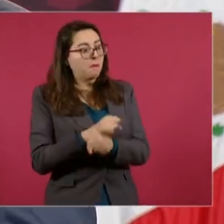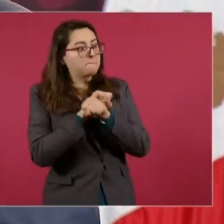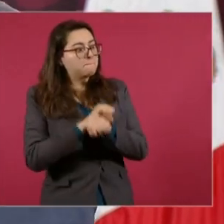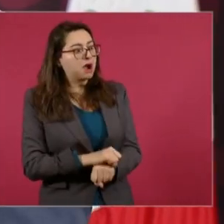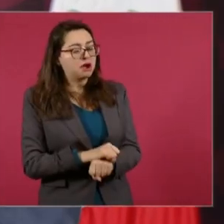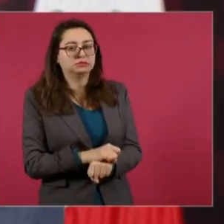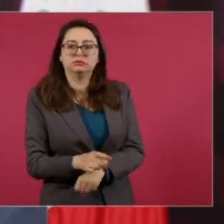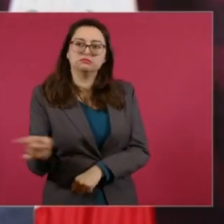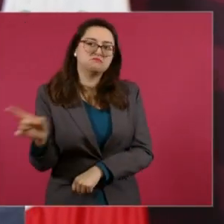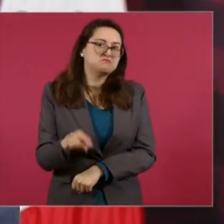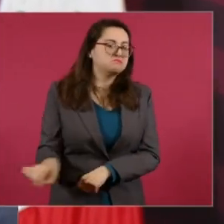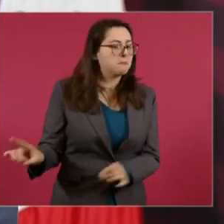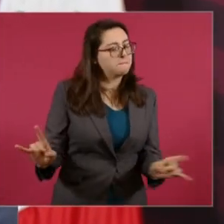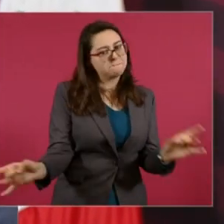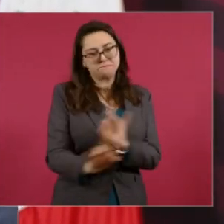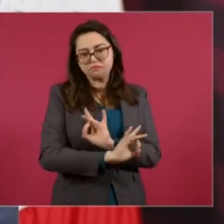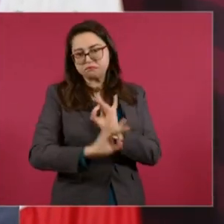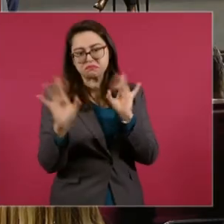prosperidad,